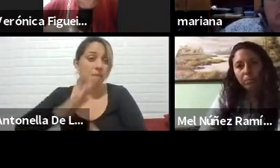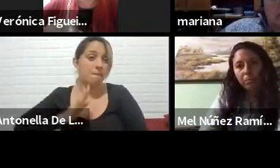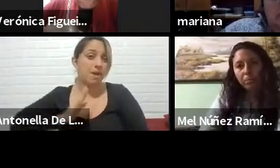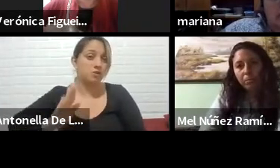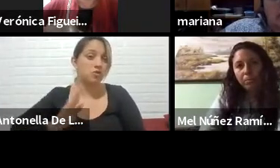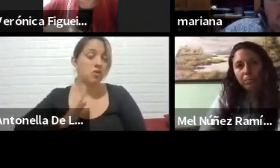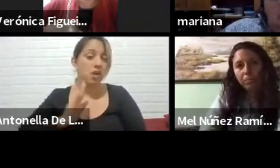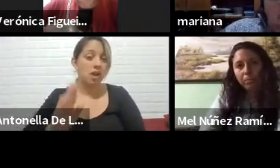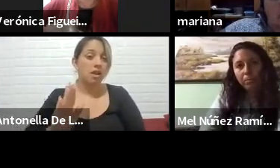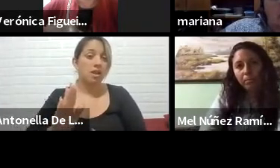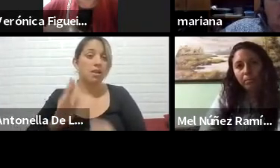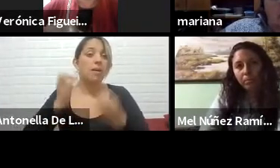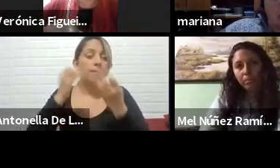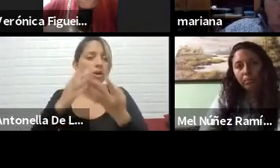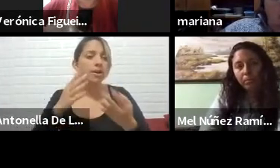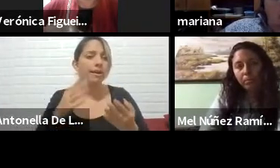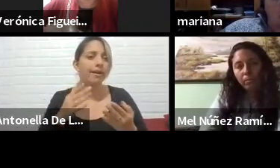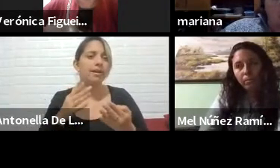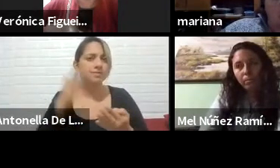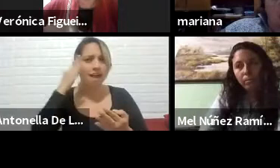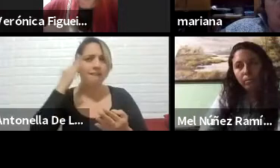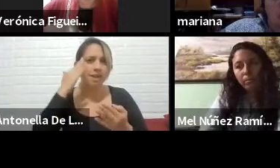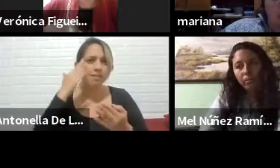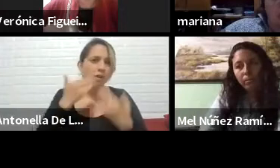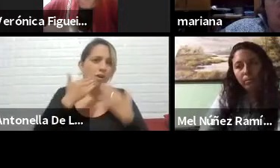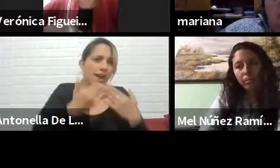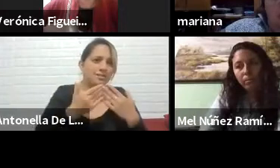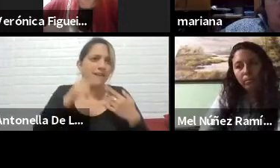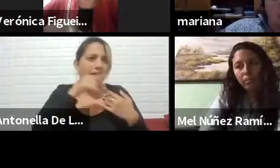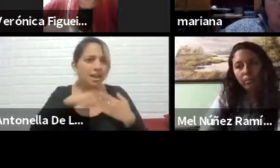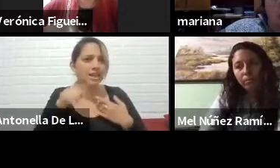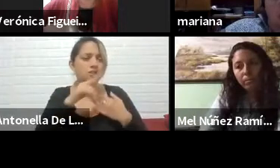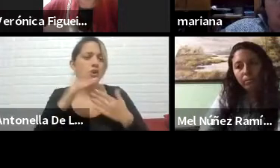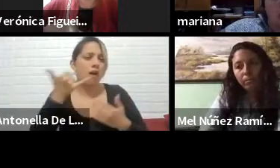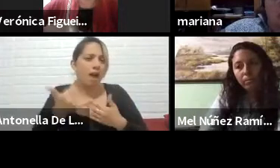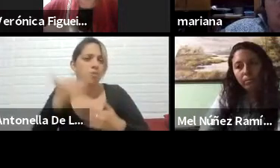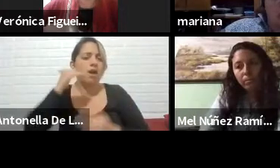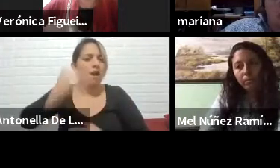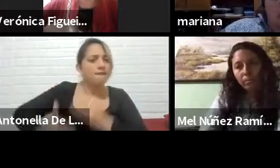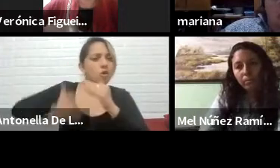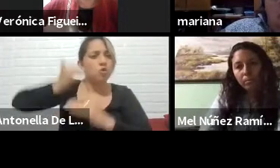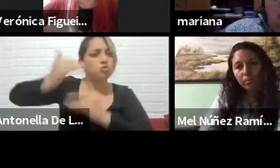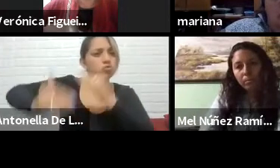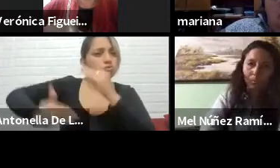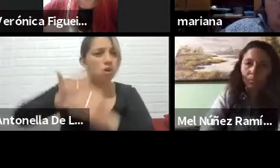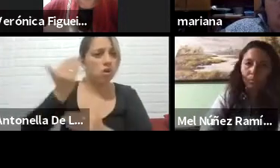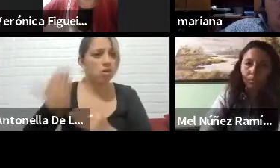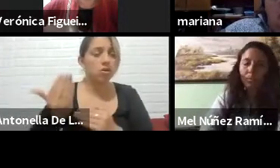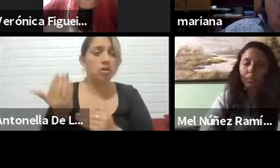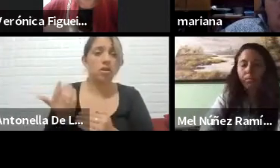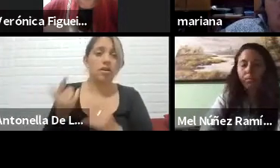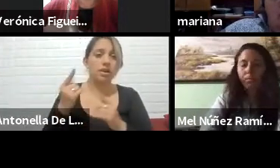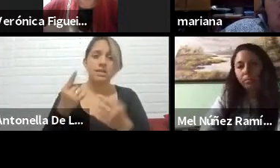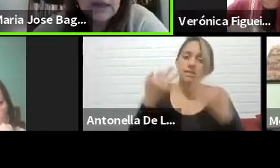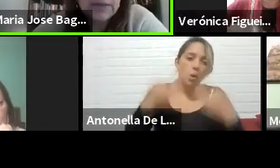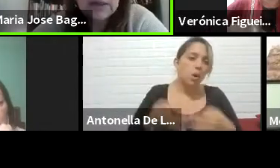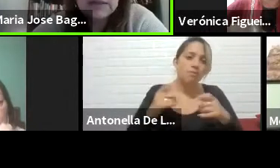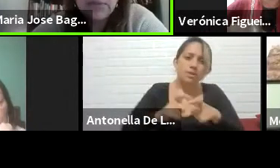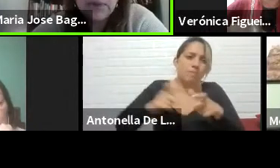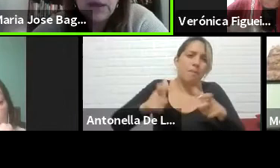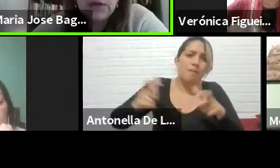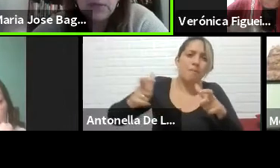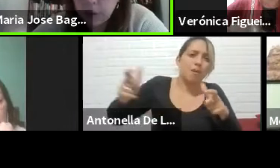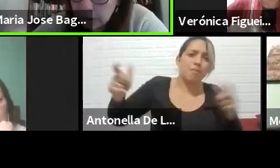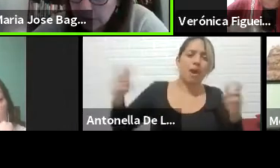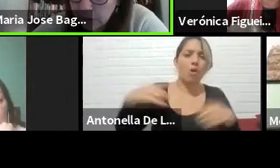ha habido una evolución y seguramente vaya a seguir ocurriendo, es lo deseable